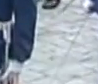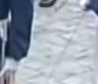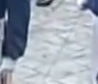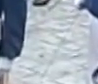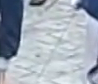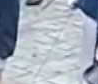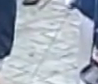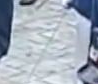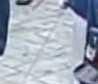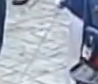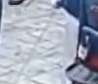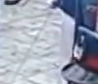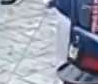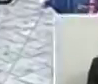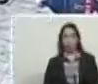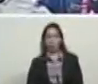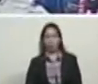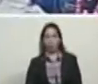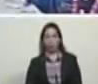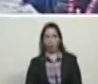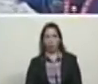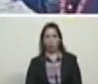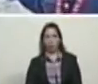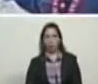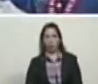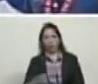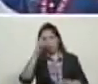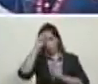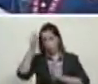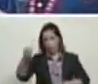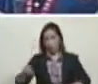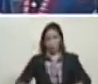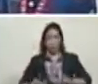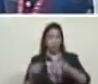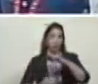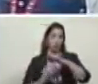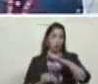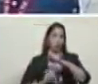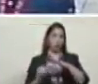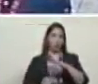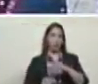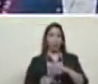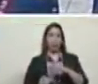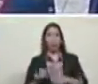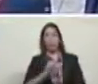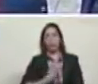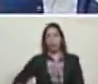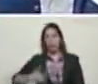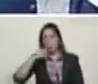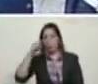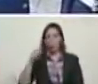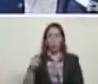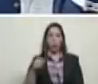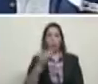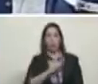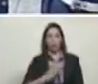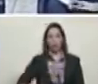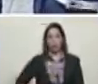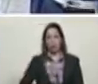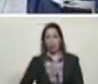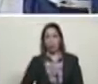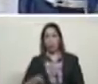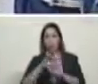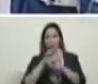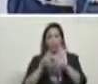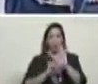Entrega de presente institucional al ciudadano Nicolás Maduro Moros, presidente constitucional de la República Bolivariana de Venezuela, comandante